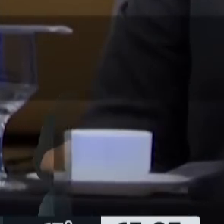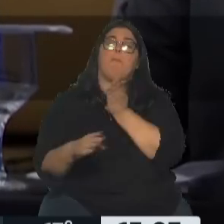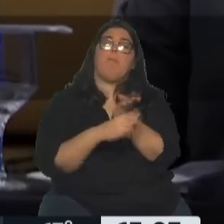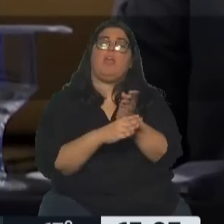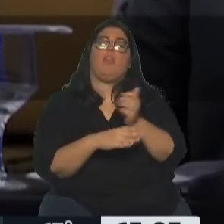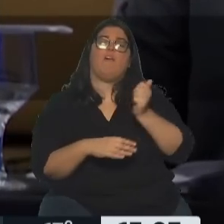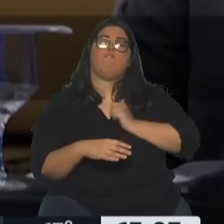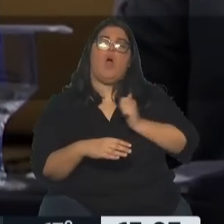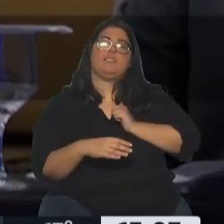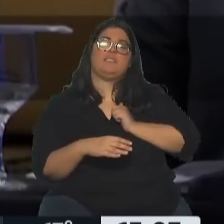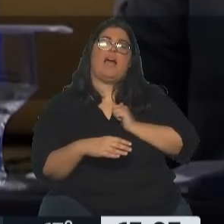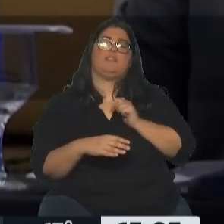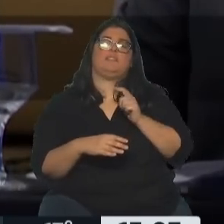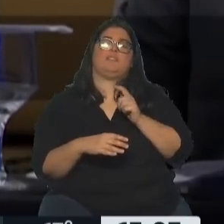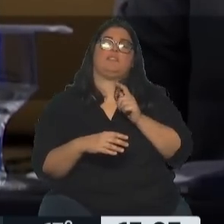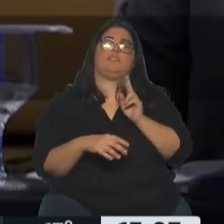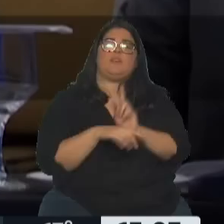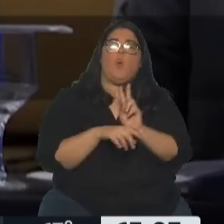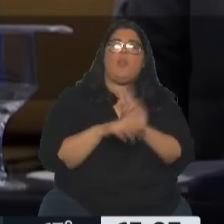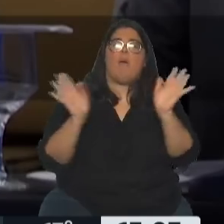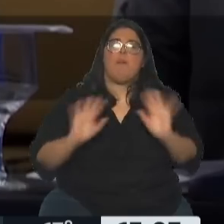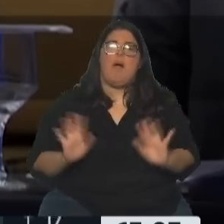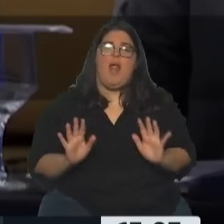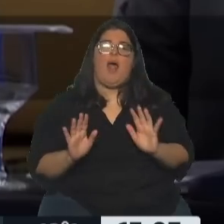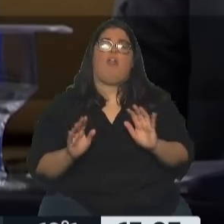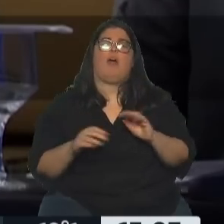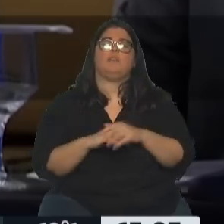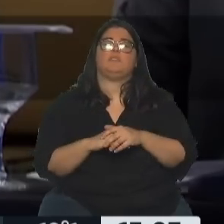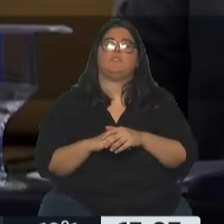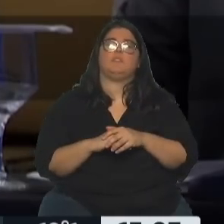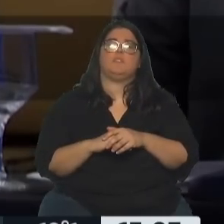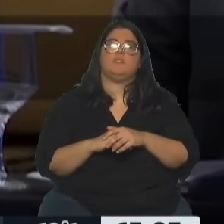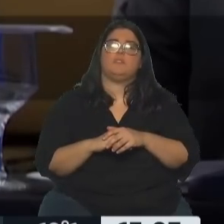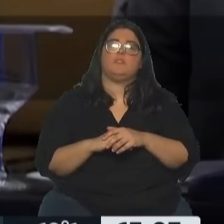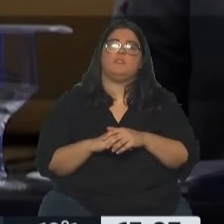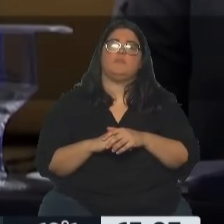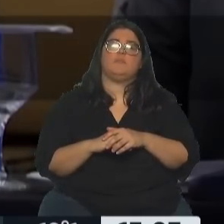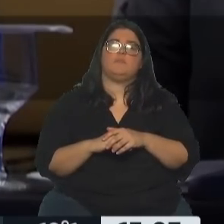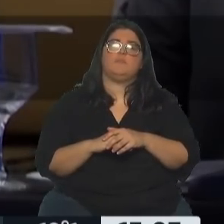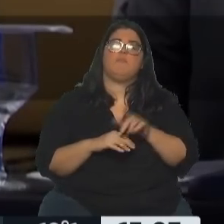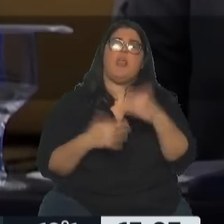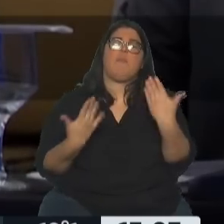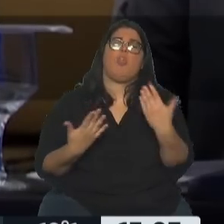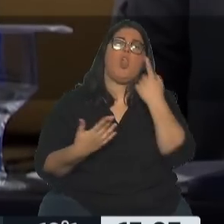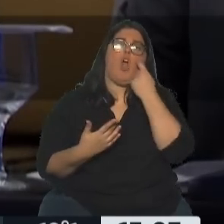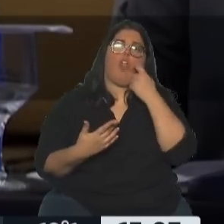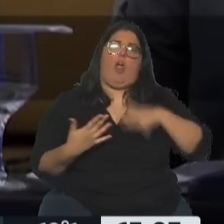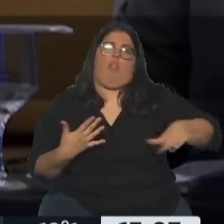forces that are ready and capable and under firm civilian